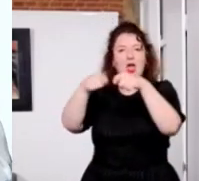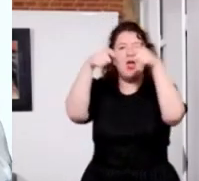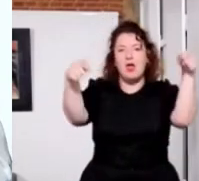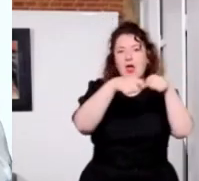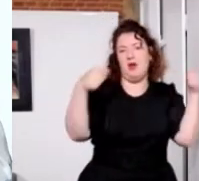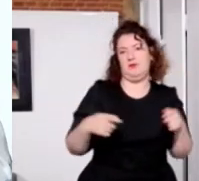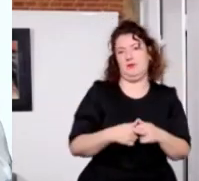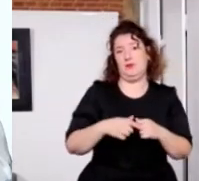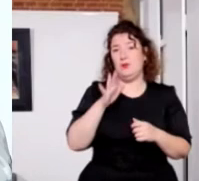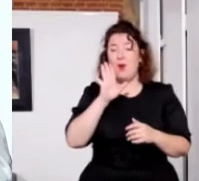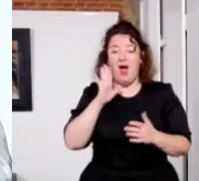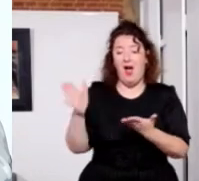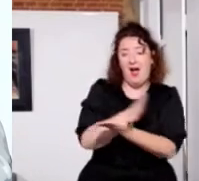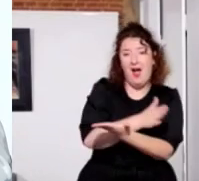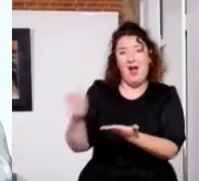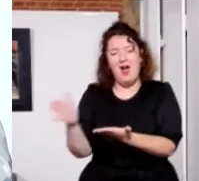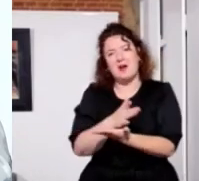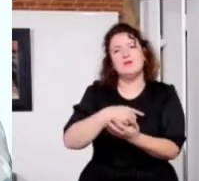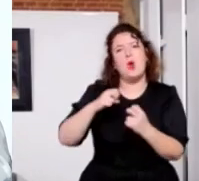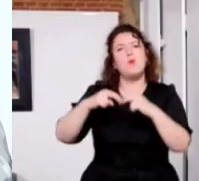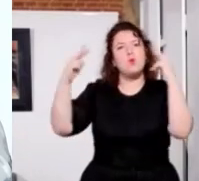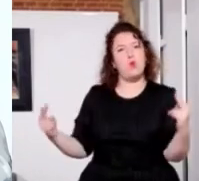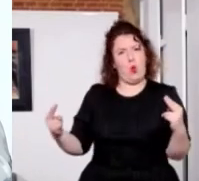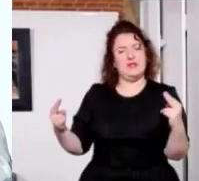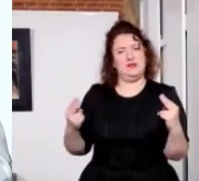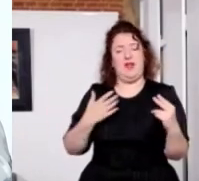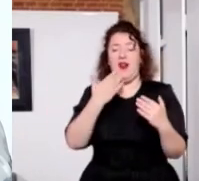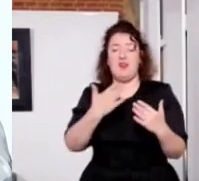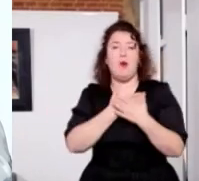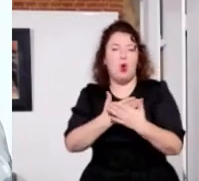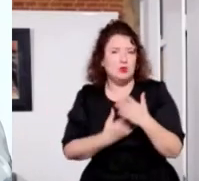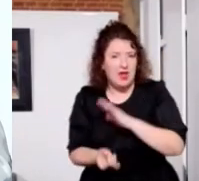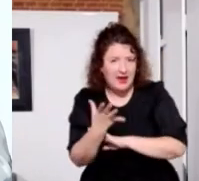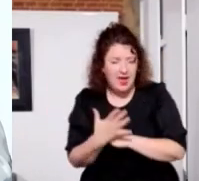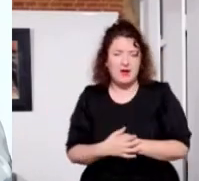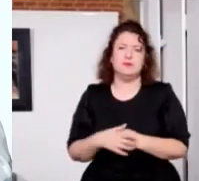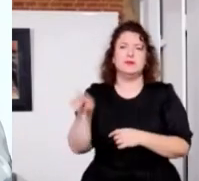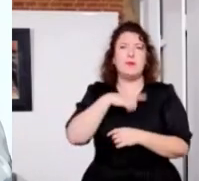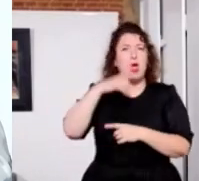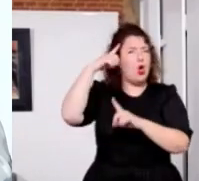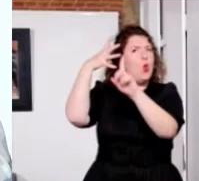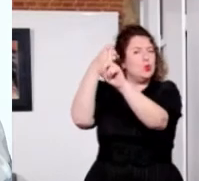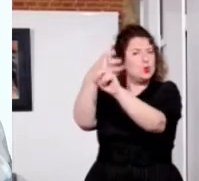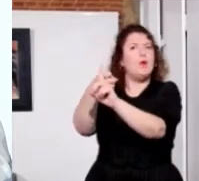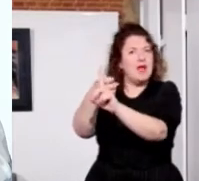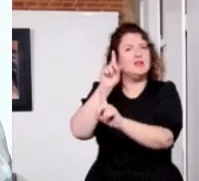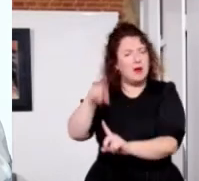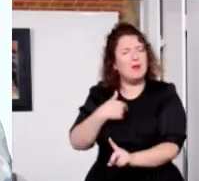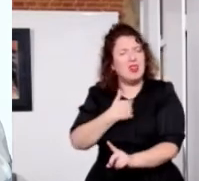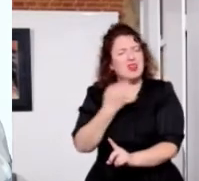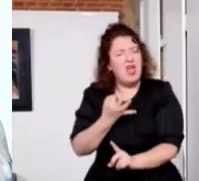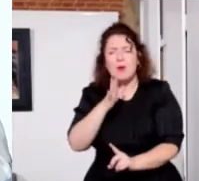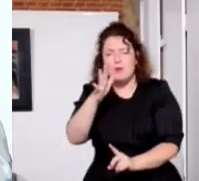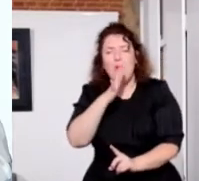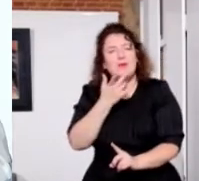puente porque vincula. Y el voluntariado también tiene que tener su carga de utopía porque prefigura.